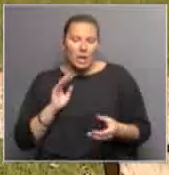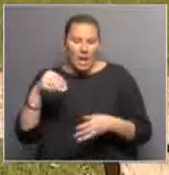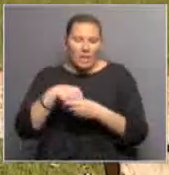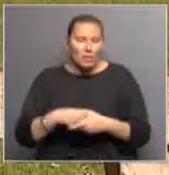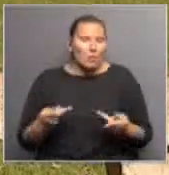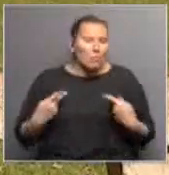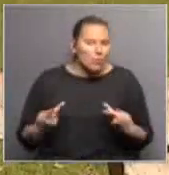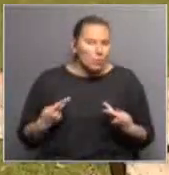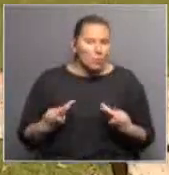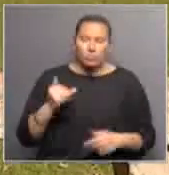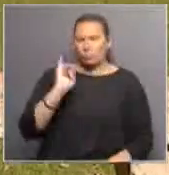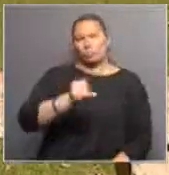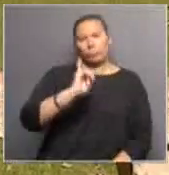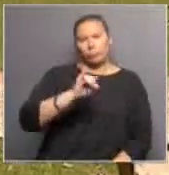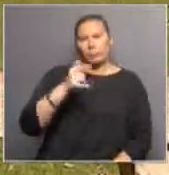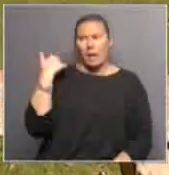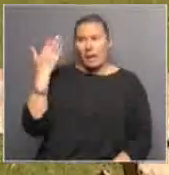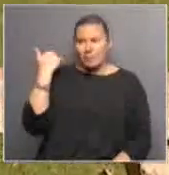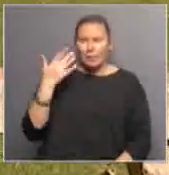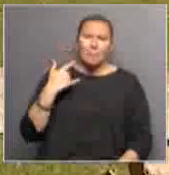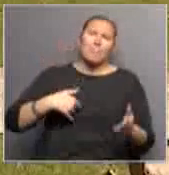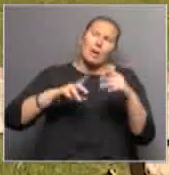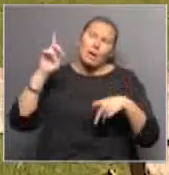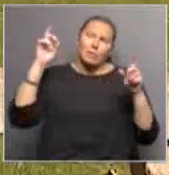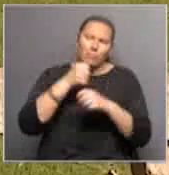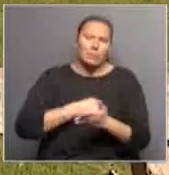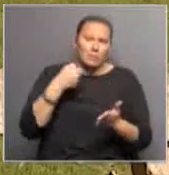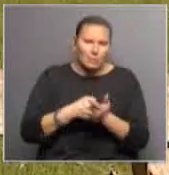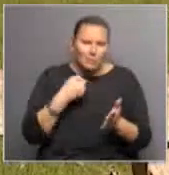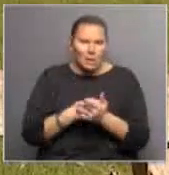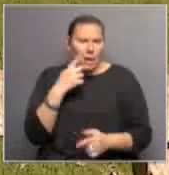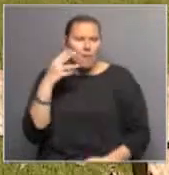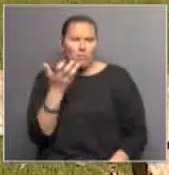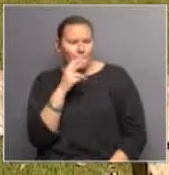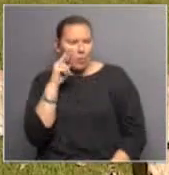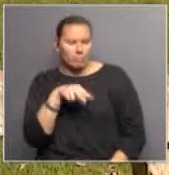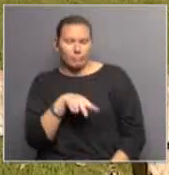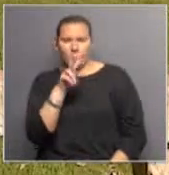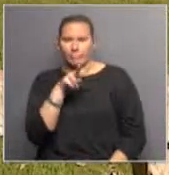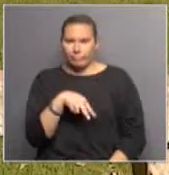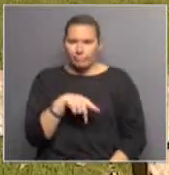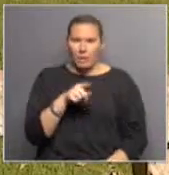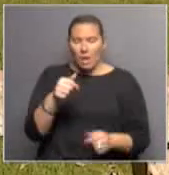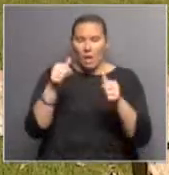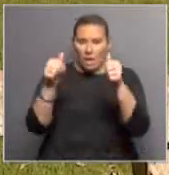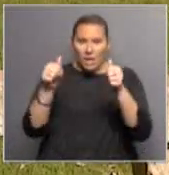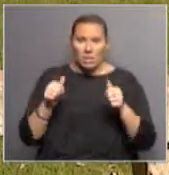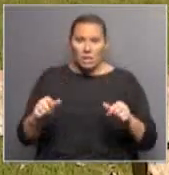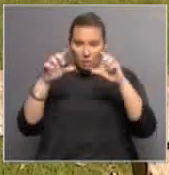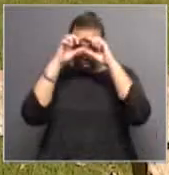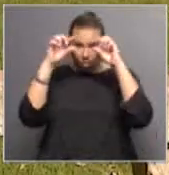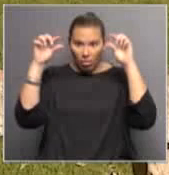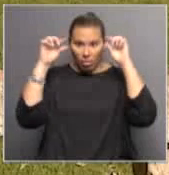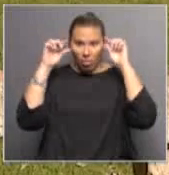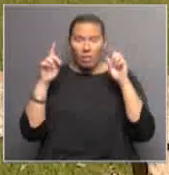fútbol? Sí, sin duda. Al principio costaba muchísimo, estaba mal vista, catalogada, teniendo esa etiqueta de